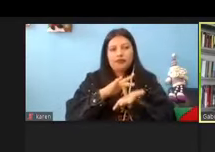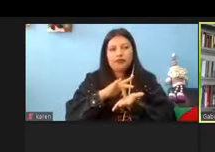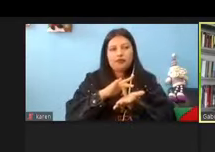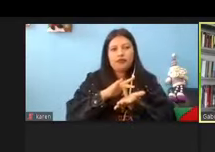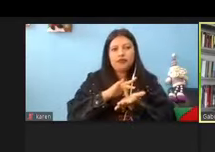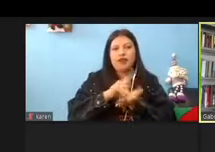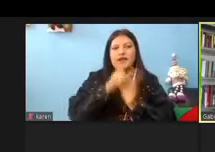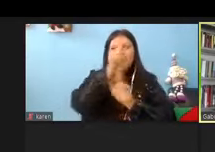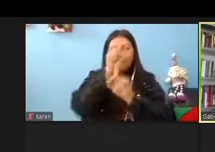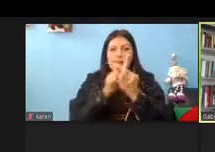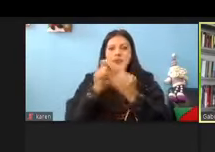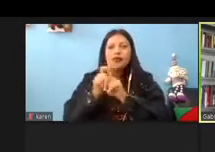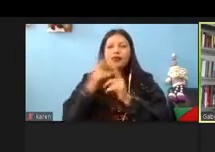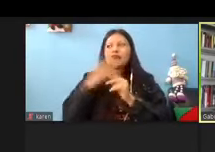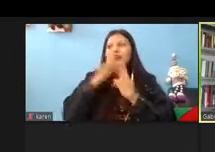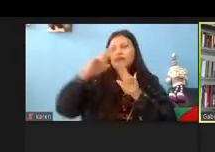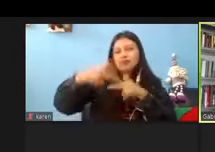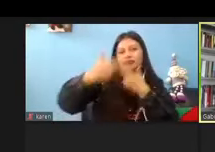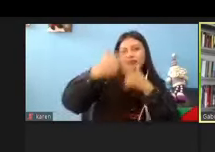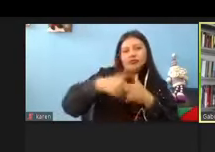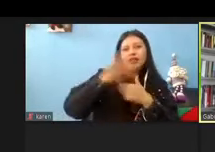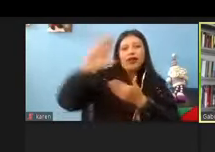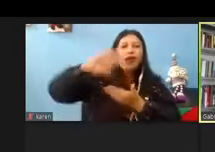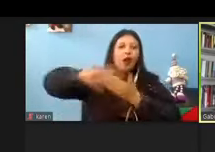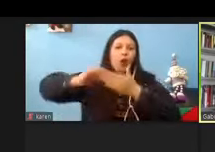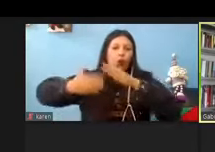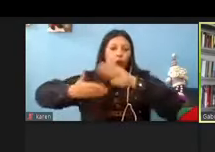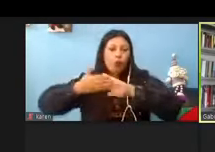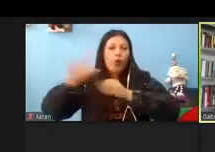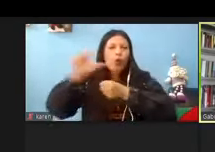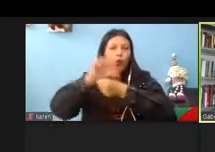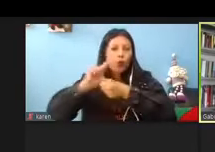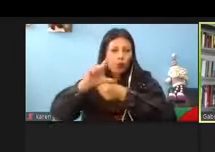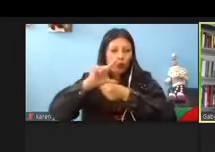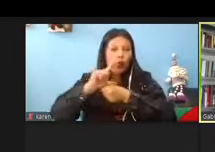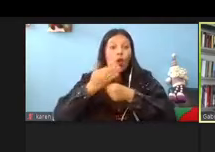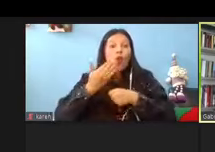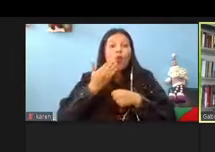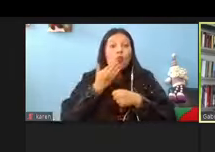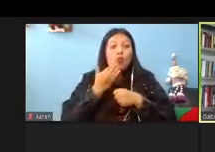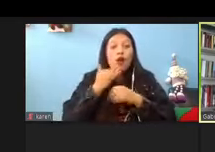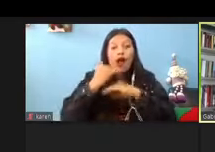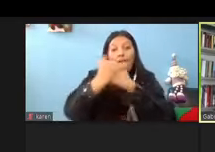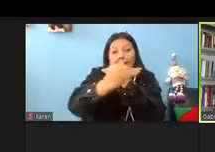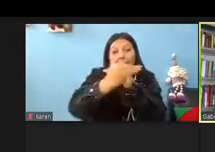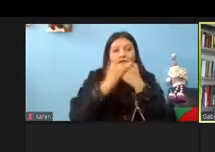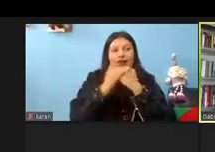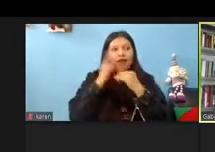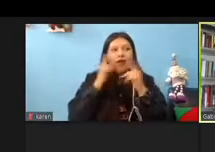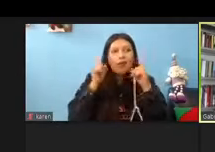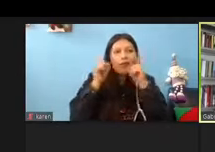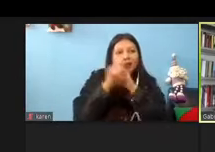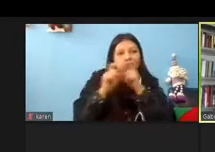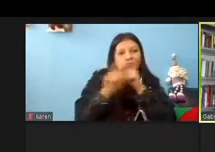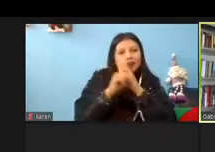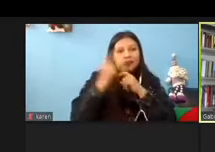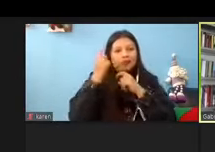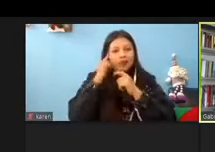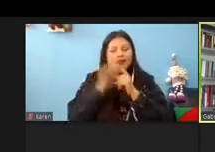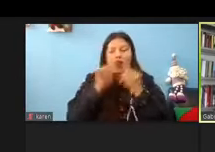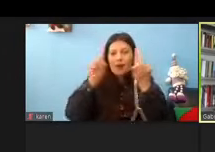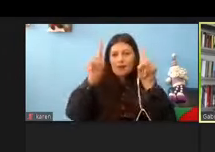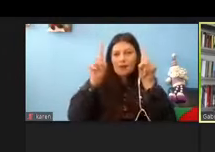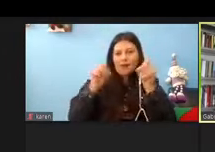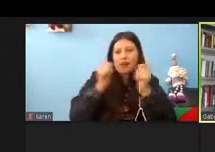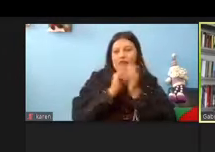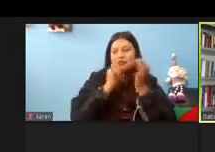de personas que se conectaban desde sus comunidades locales cuando nos invitaban a que pensáramos, y fue una de las preguntas que quedó